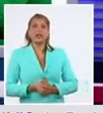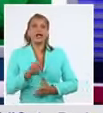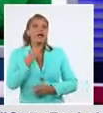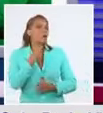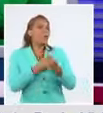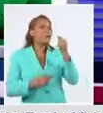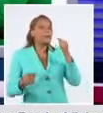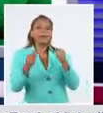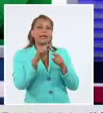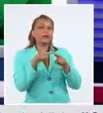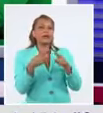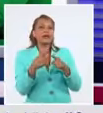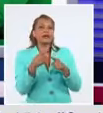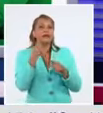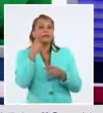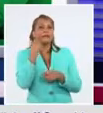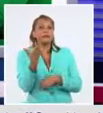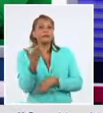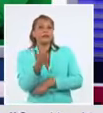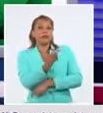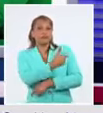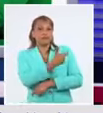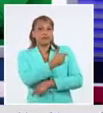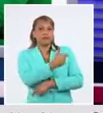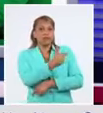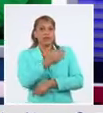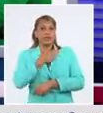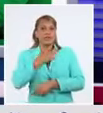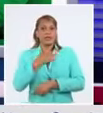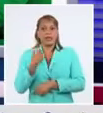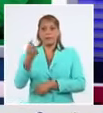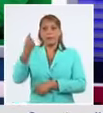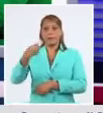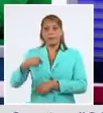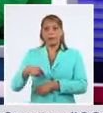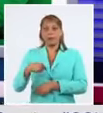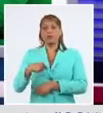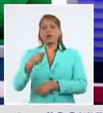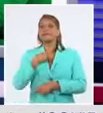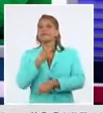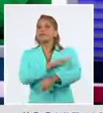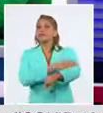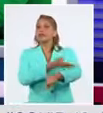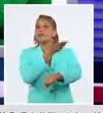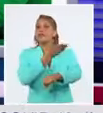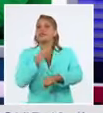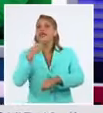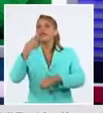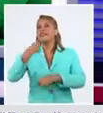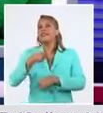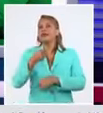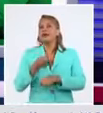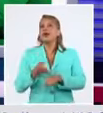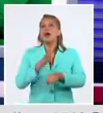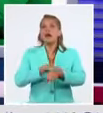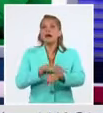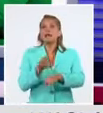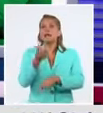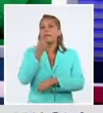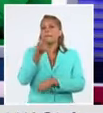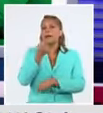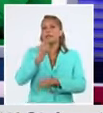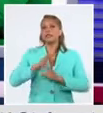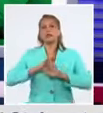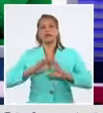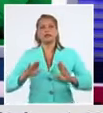de vacunarse en el caso particular de los hipertensos es estar compensado de su enfermedad. ¿Qué